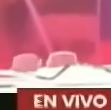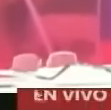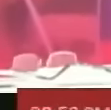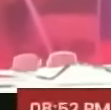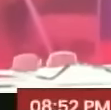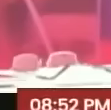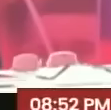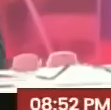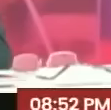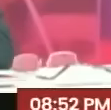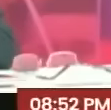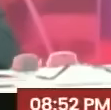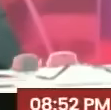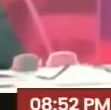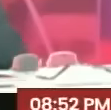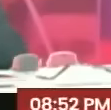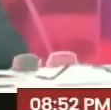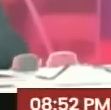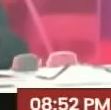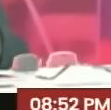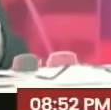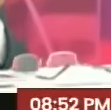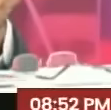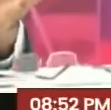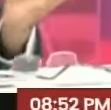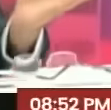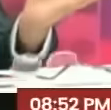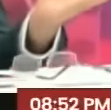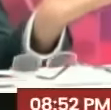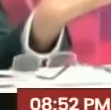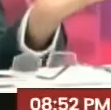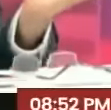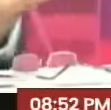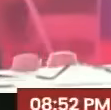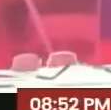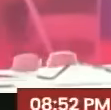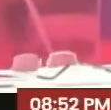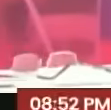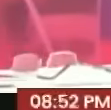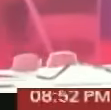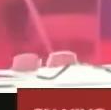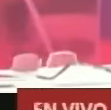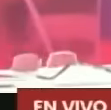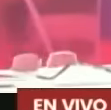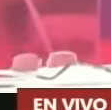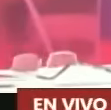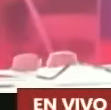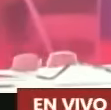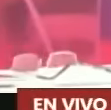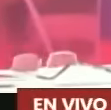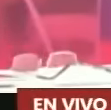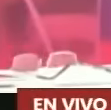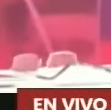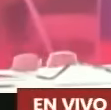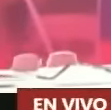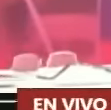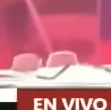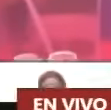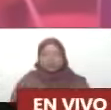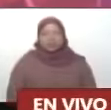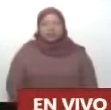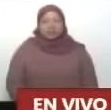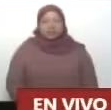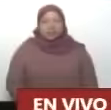tienen. Génesis, arma un equipo amplio, convoca jóvenes de todo el país, de todas las visiones, ármate un